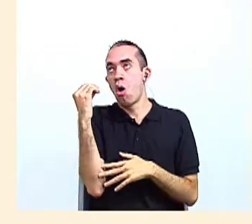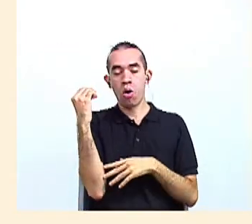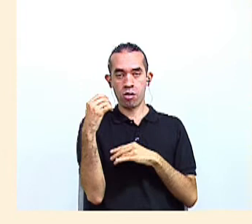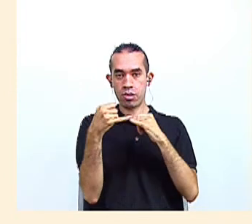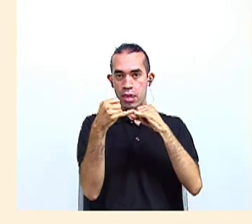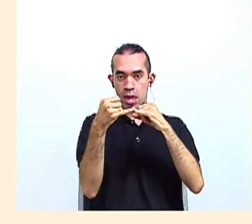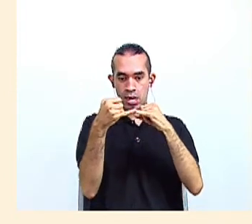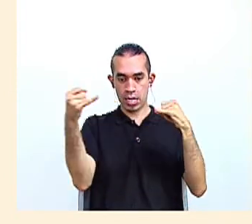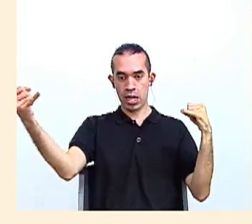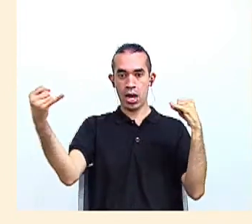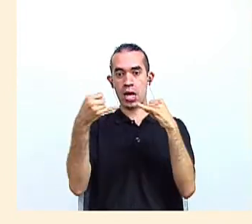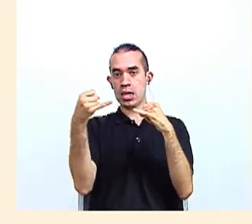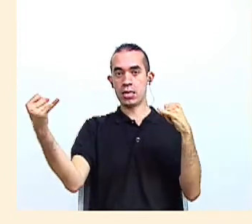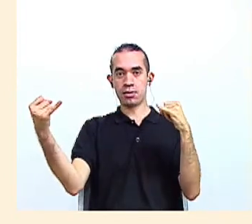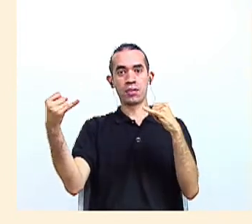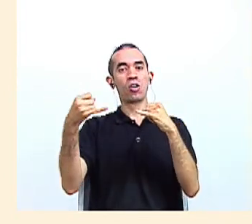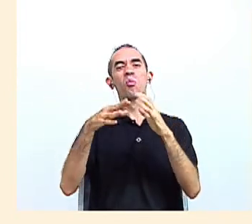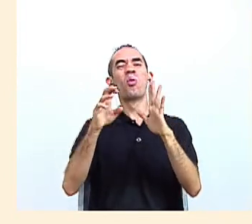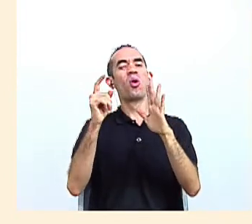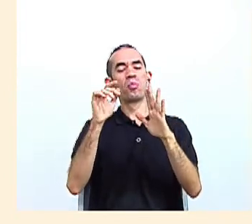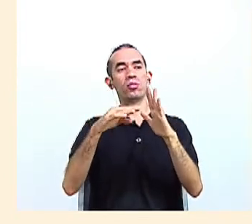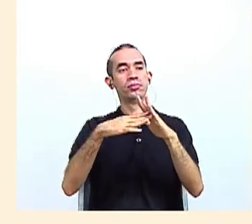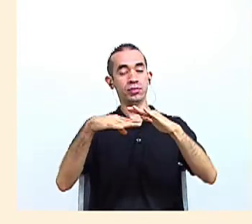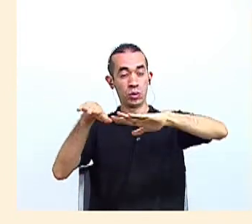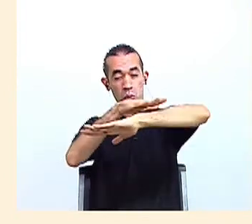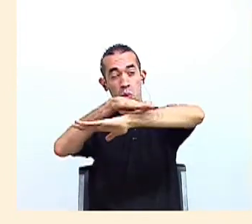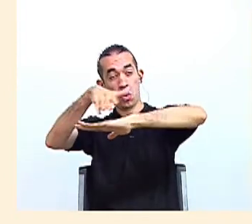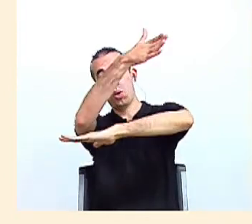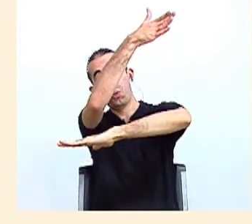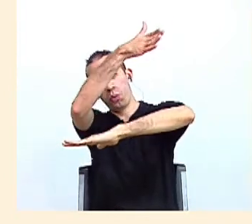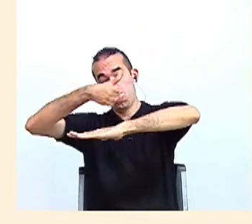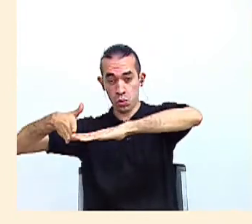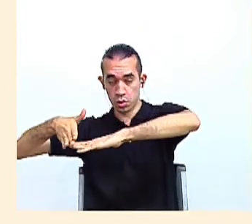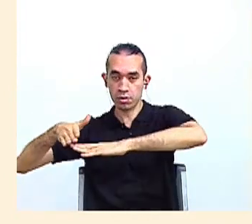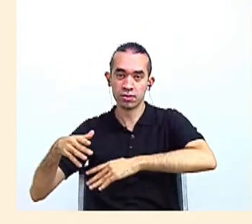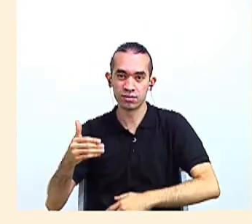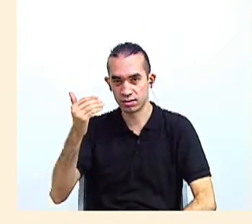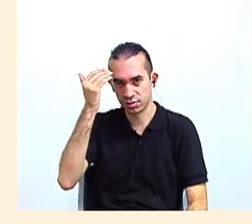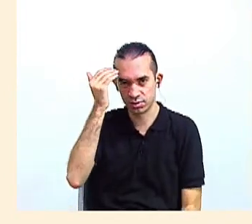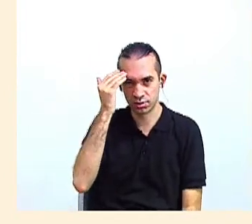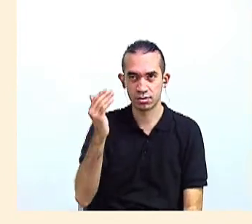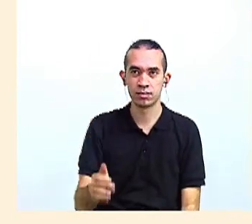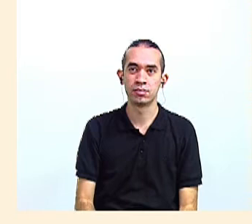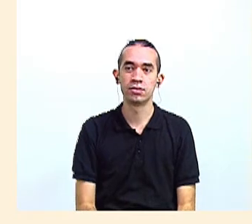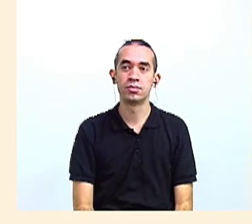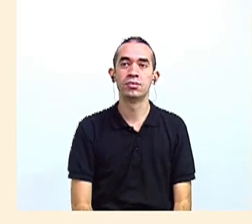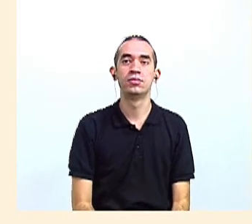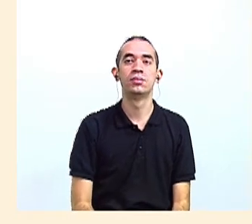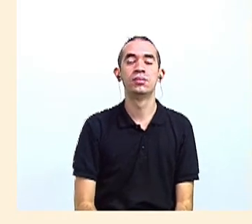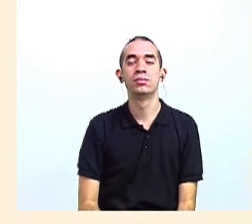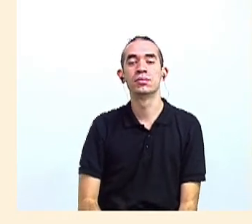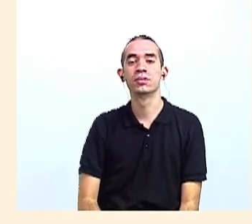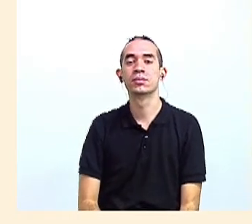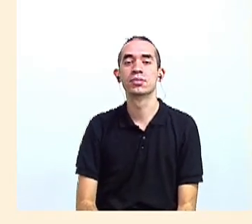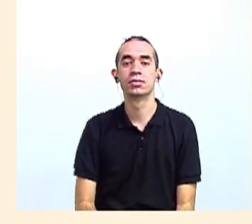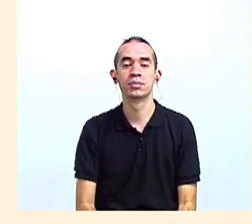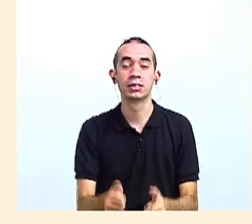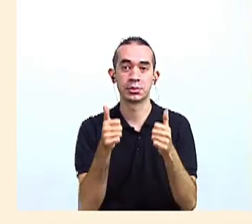línea en caída con respecto al horizonte. Muy bien, respecto al horizonte.